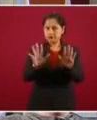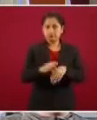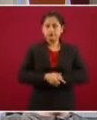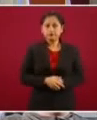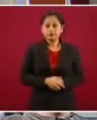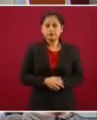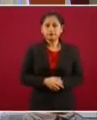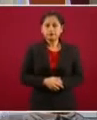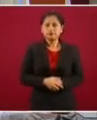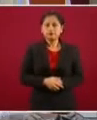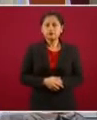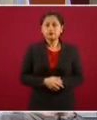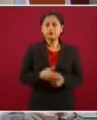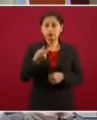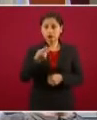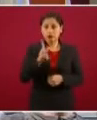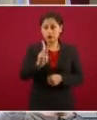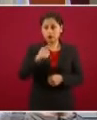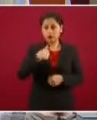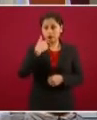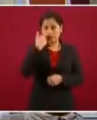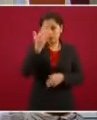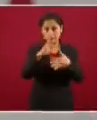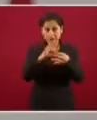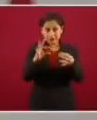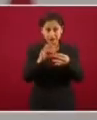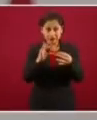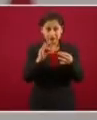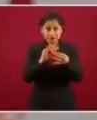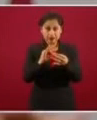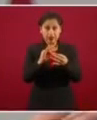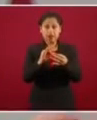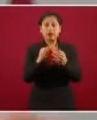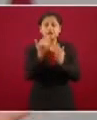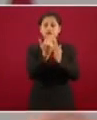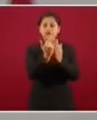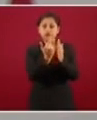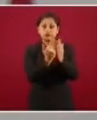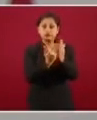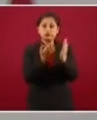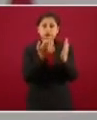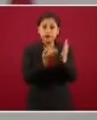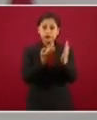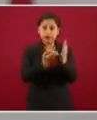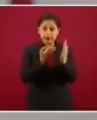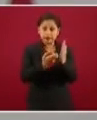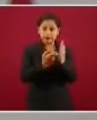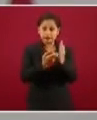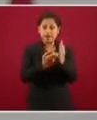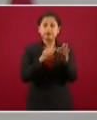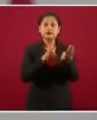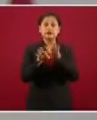Ahorita, antes de mencionarlas, quiero enfatizar, en principio son todas las que quedan suspendidas, todas, y es desde el 30 de